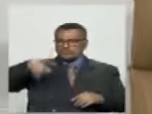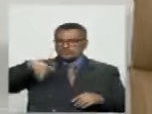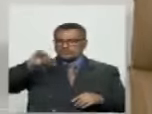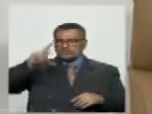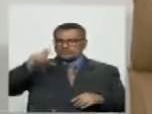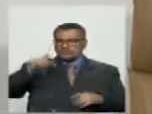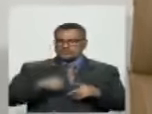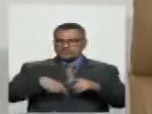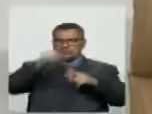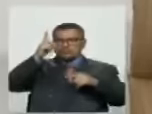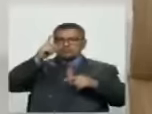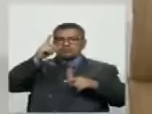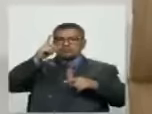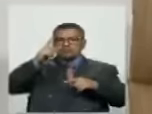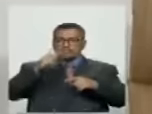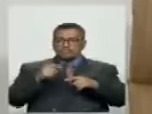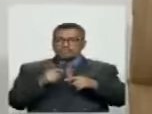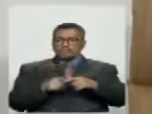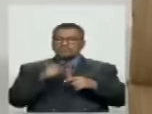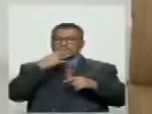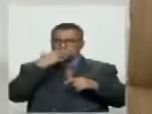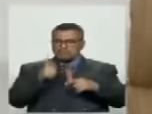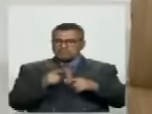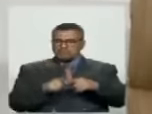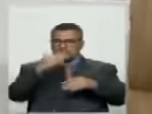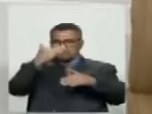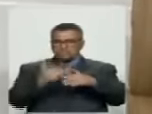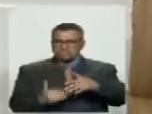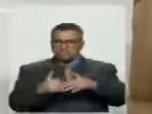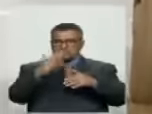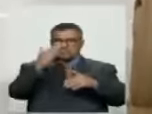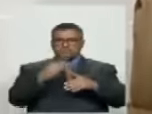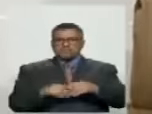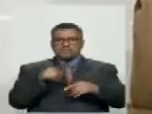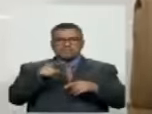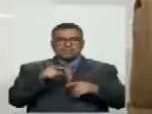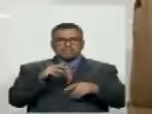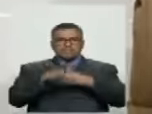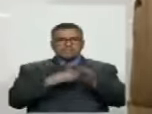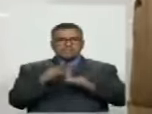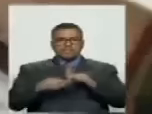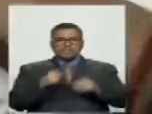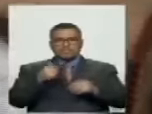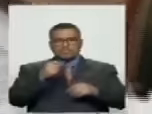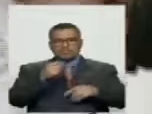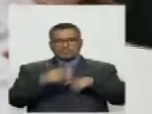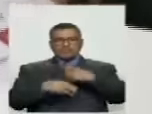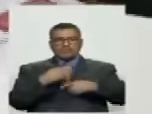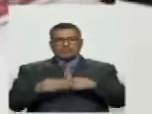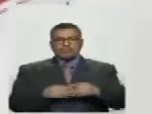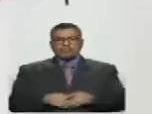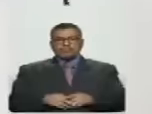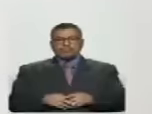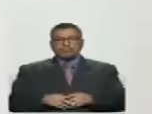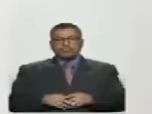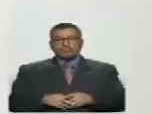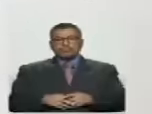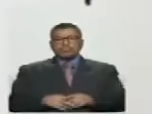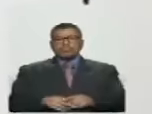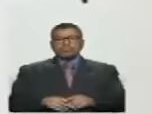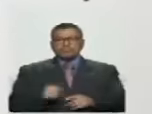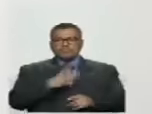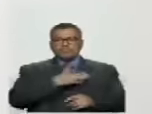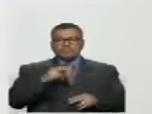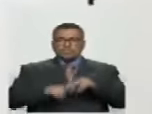like, sube la dopamina. La otra página, sube la dopamina. Baja, sube la dopamina. Esos son los bucles de retroalimentación en biología. Que